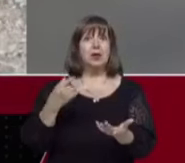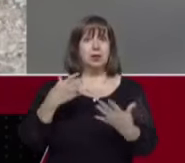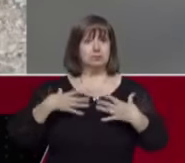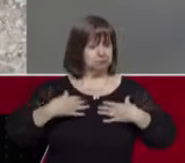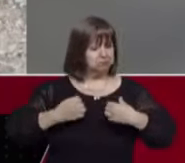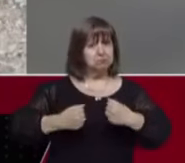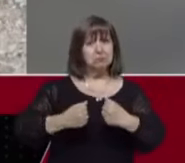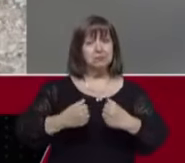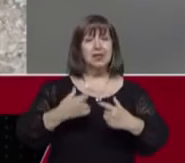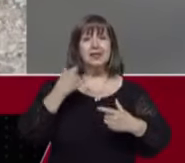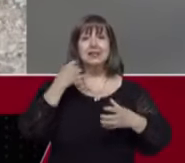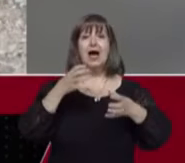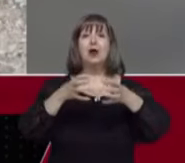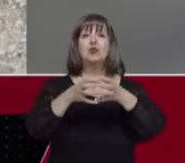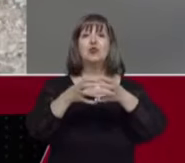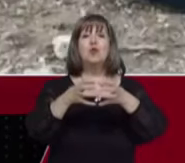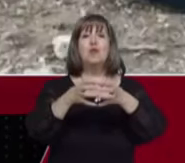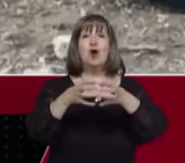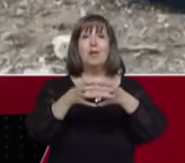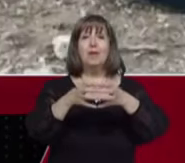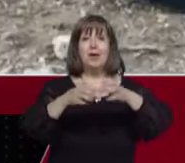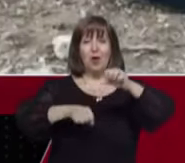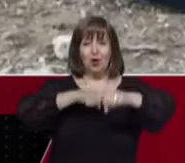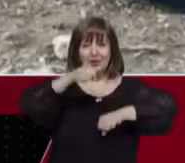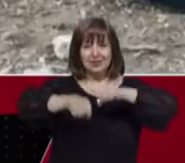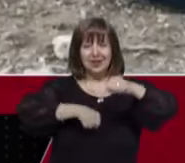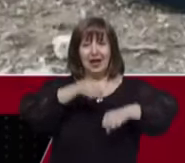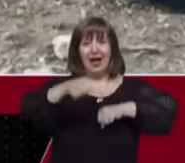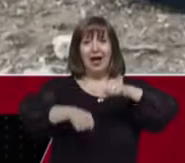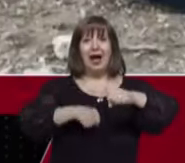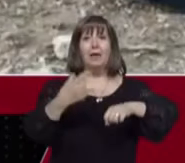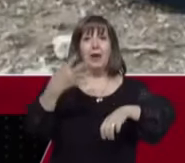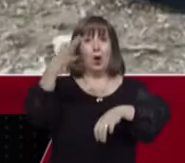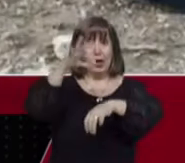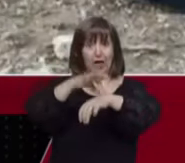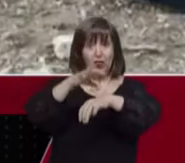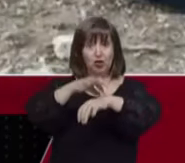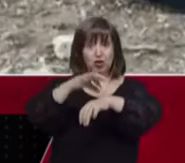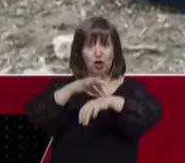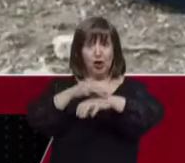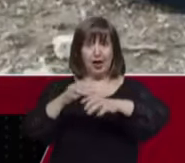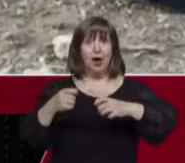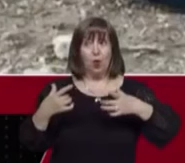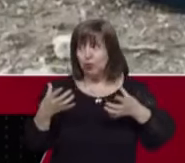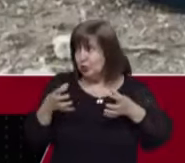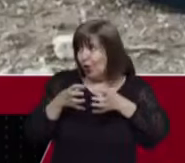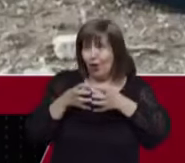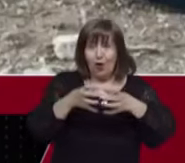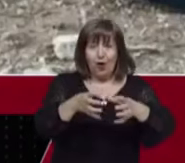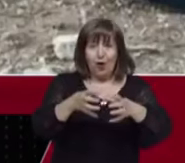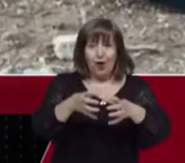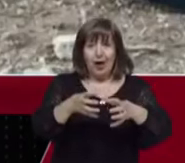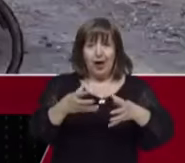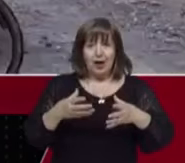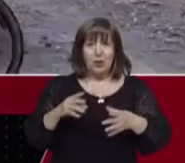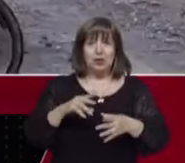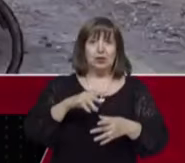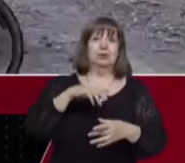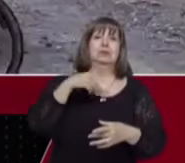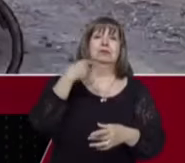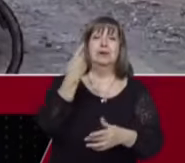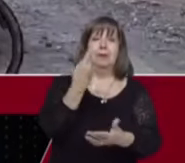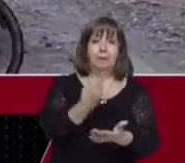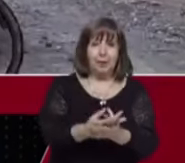que en el grupo de aficionados donde él estaba practicando ciclismo había una médica, casualmente, quien pudo darle las primeras prácticas